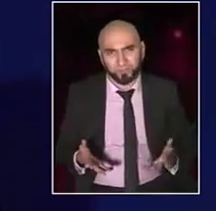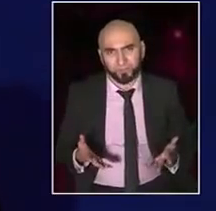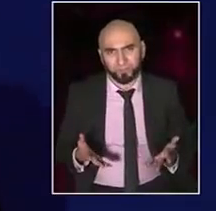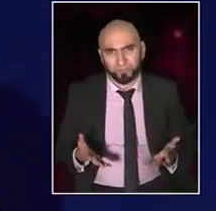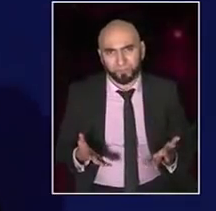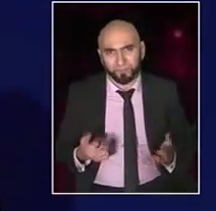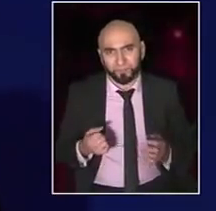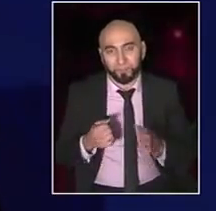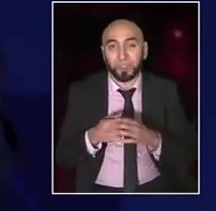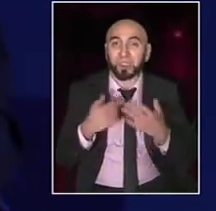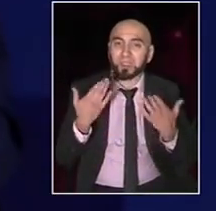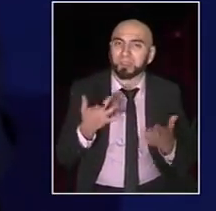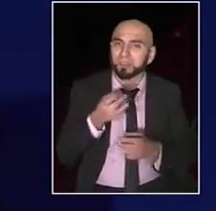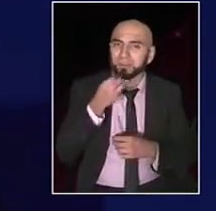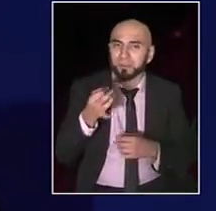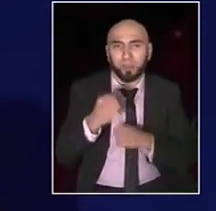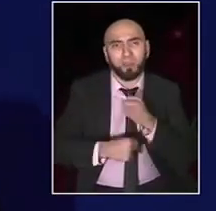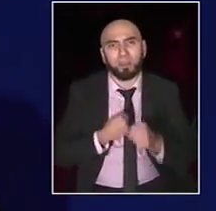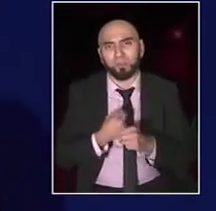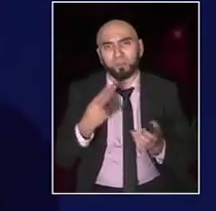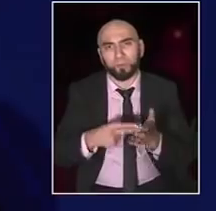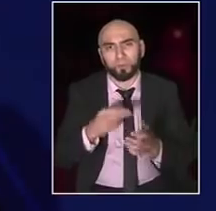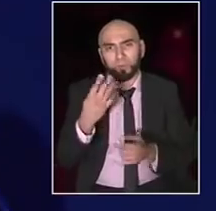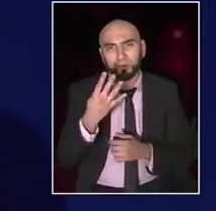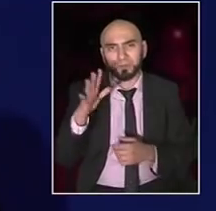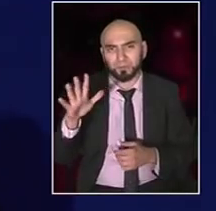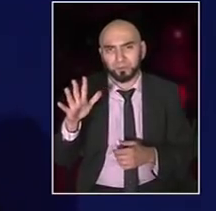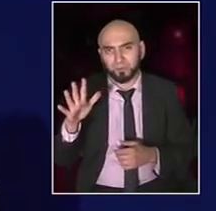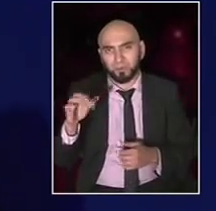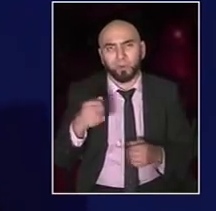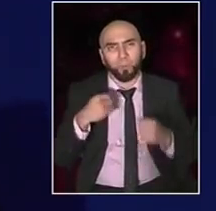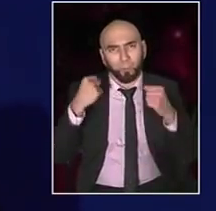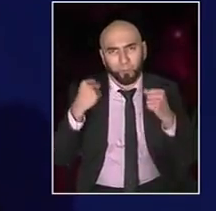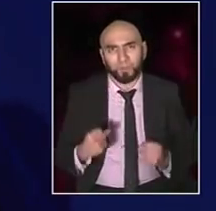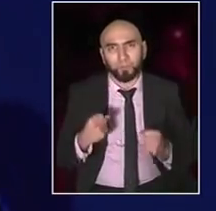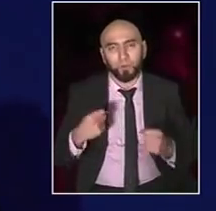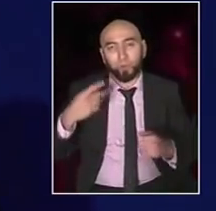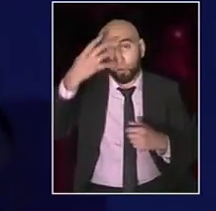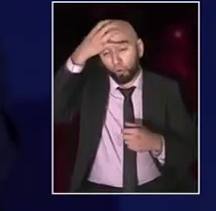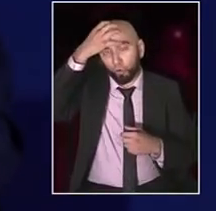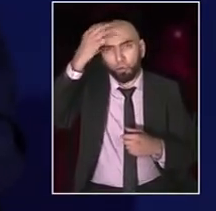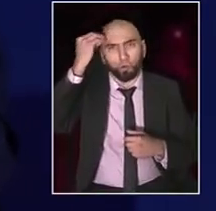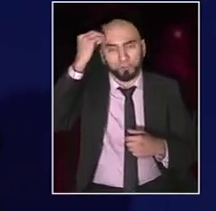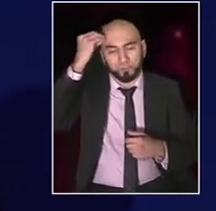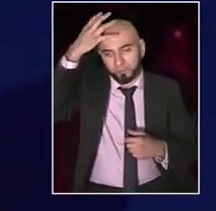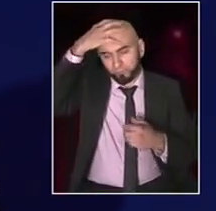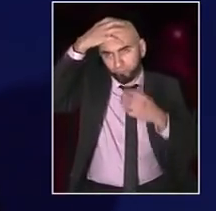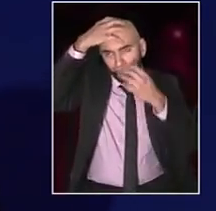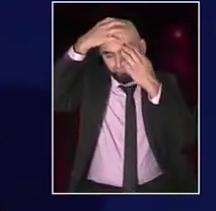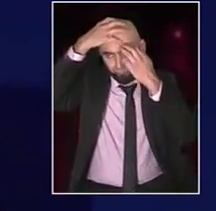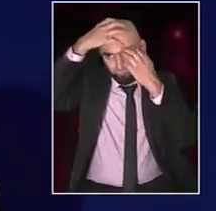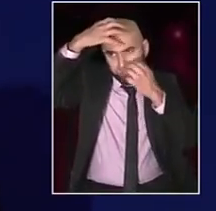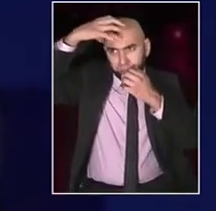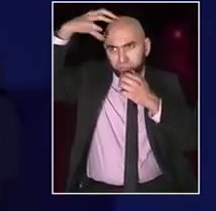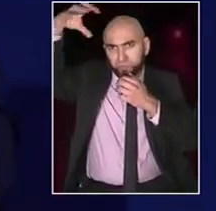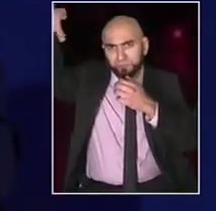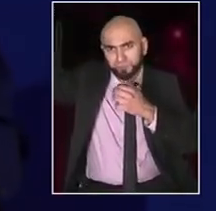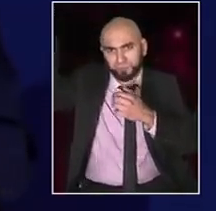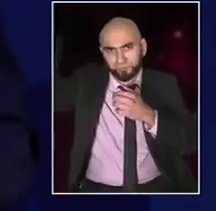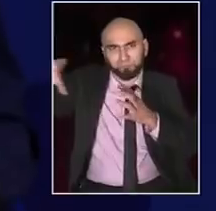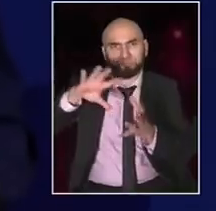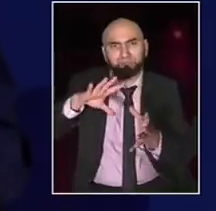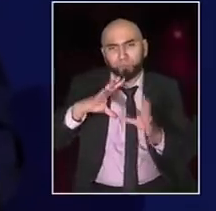cosa. Él dice, en el 2045 vamos a estar en condiciones de traspasar nuestra conciencia, de traspasar nuestra emoción a una máquina. Puede ser que eso